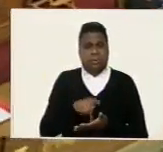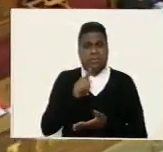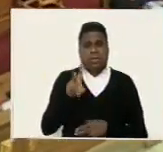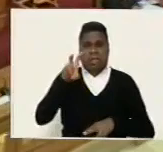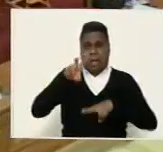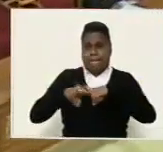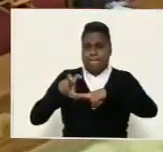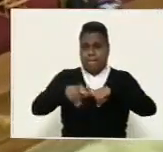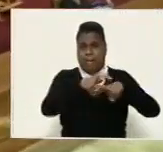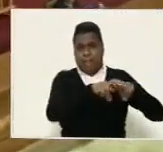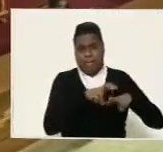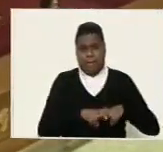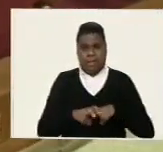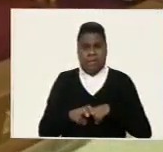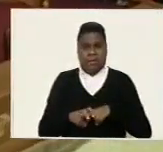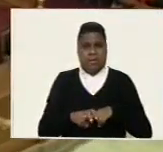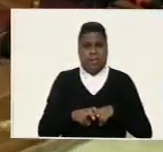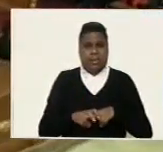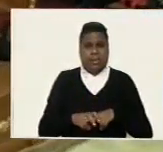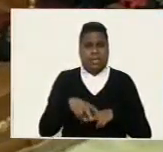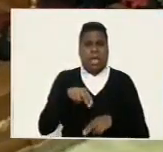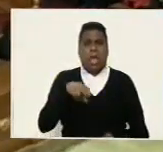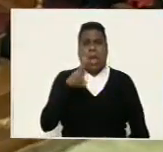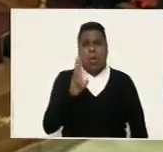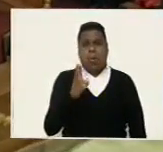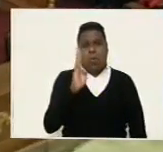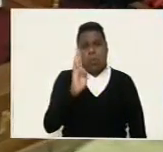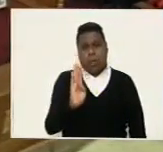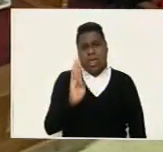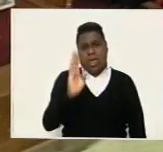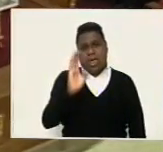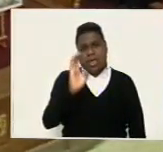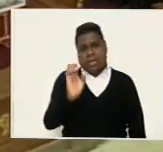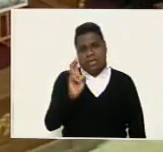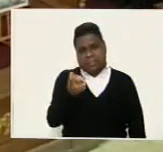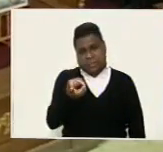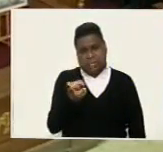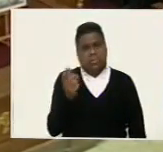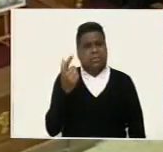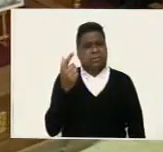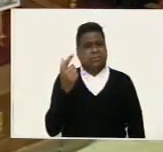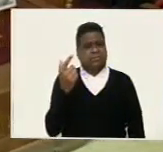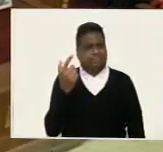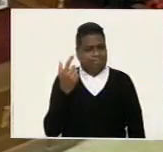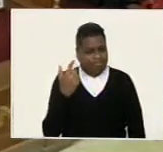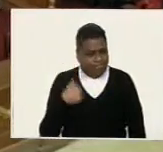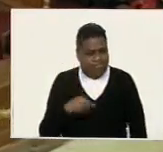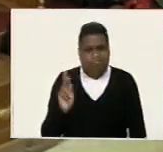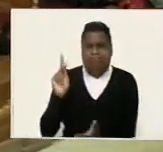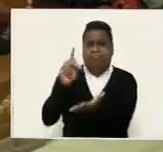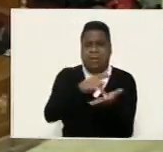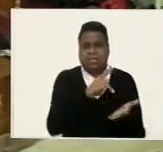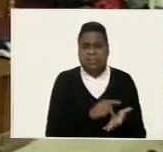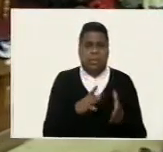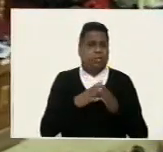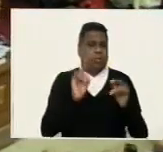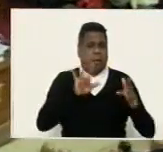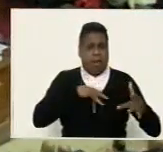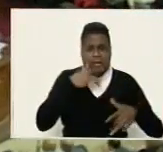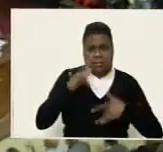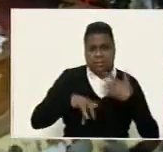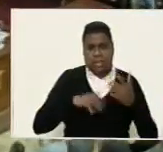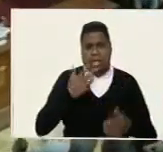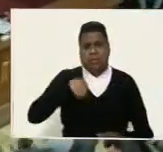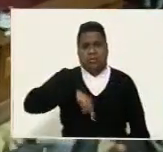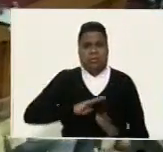estar presente en nuestra UVJ y en el Polo Patriótico, él tiene que estar presente en todas las acciones que vamos